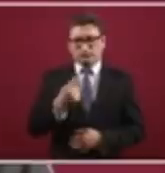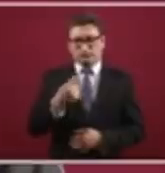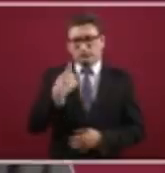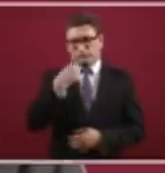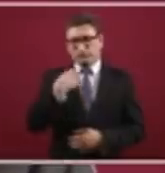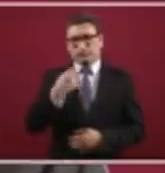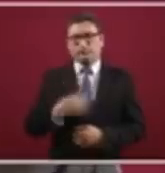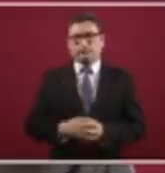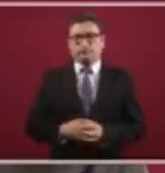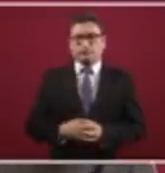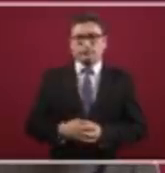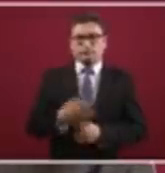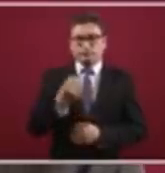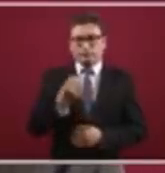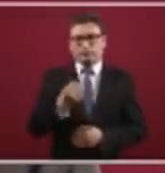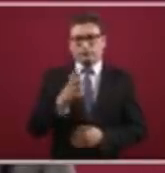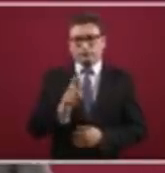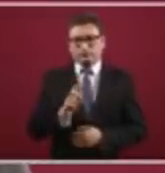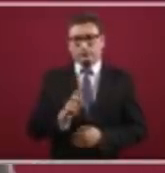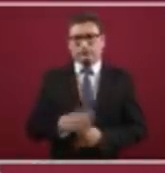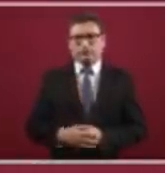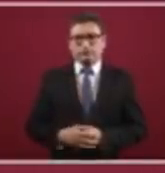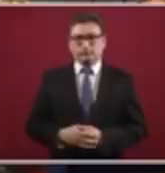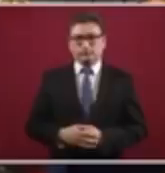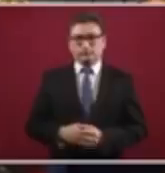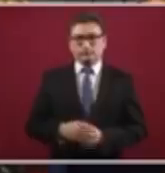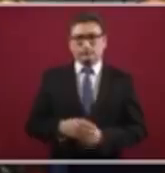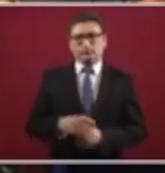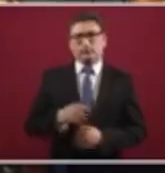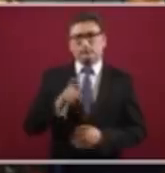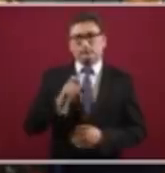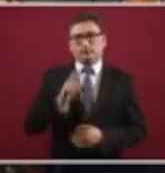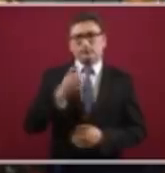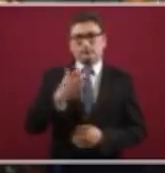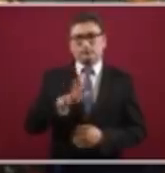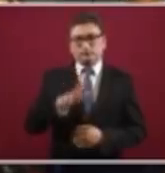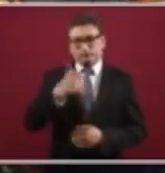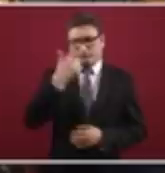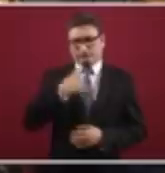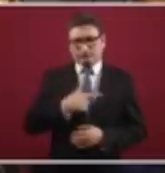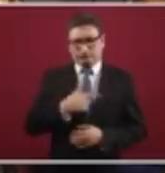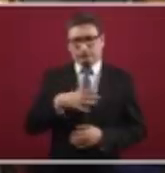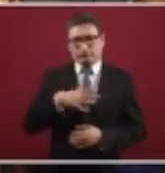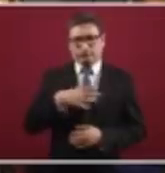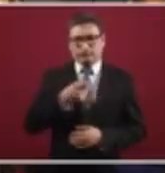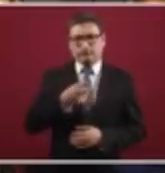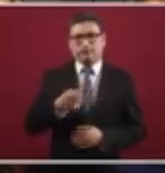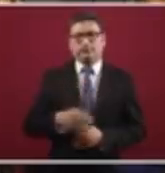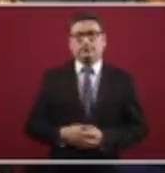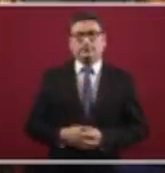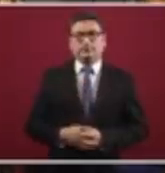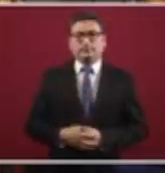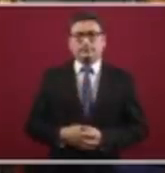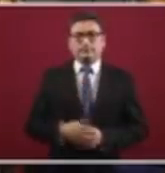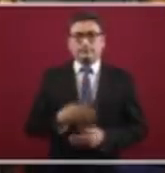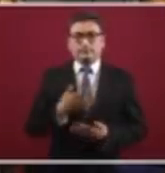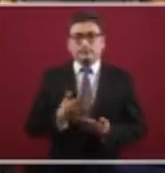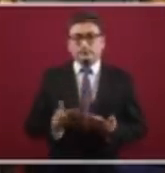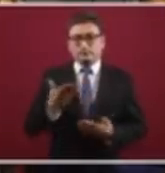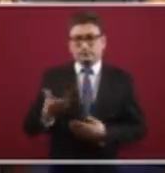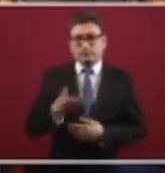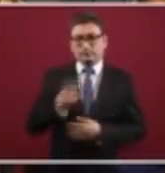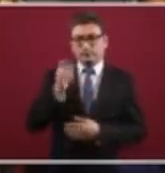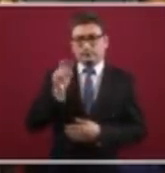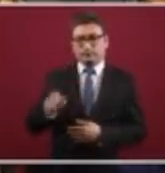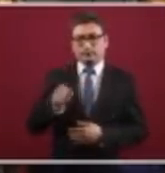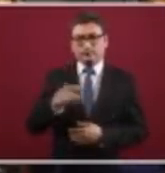y en el canal 14 a las 22 horas gracias por supuesto la presencia del fiscal de